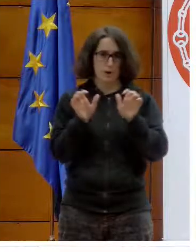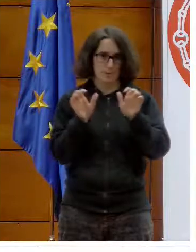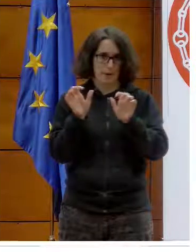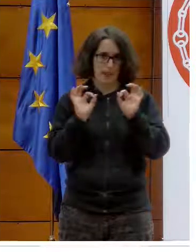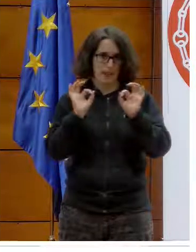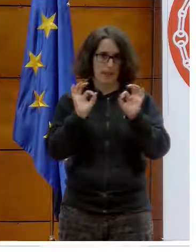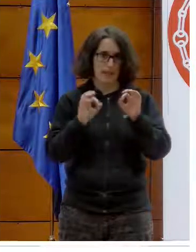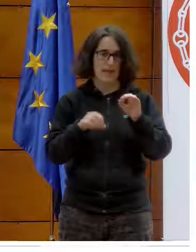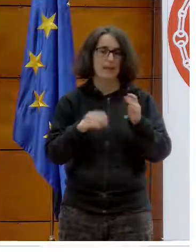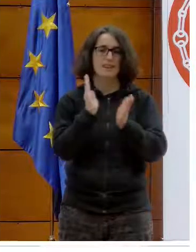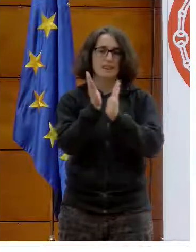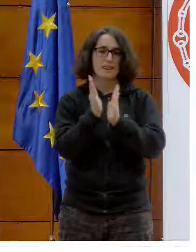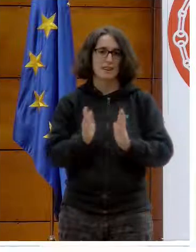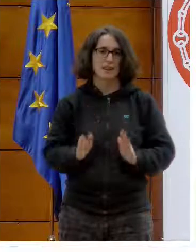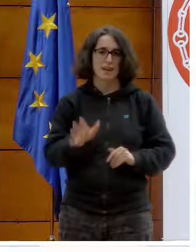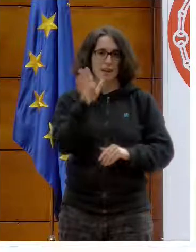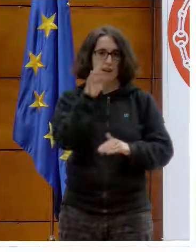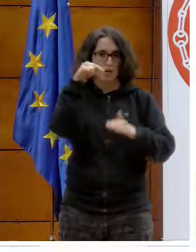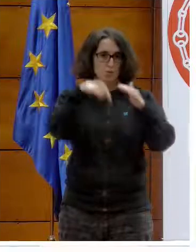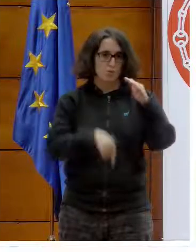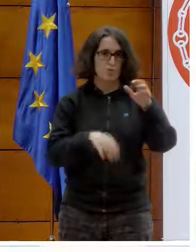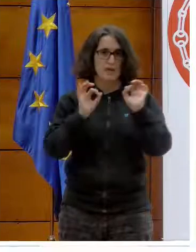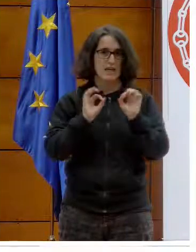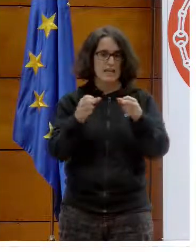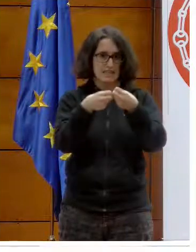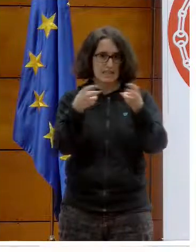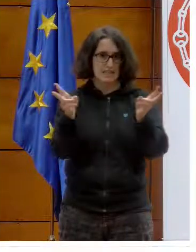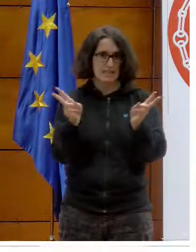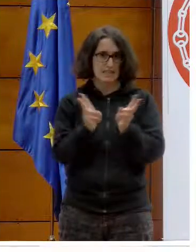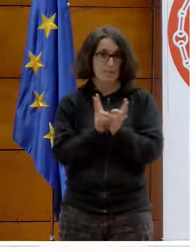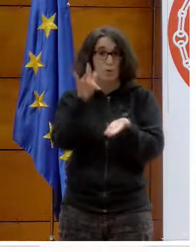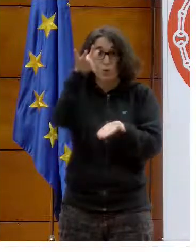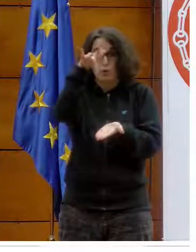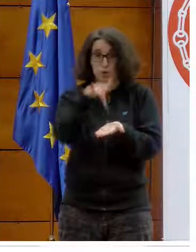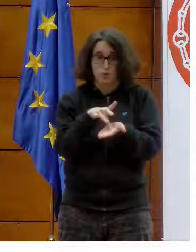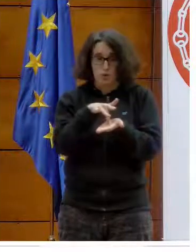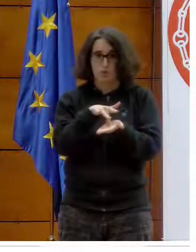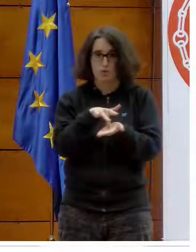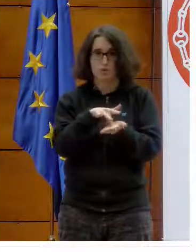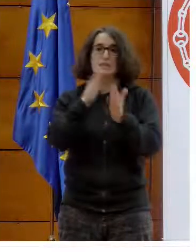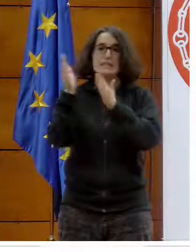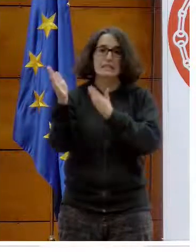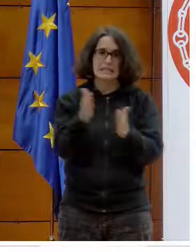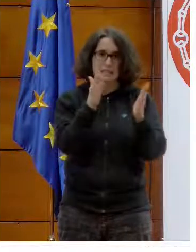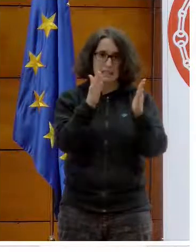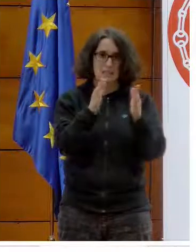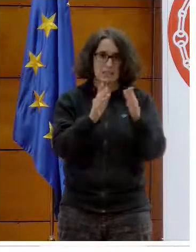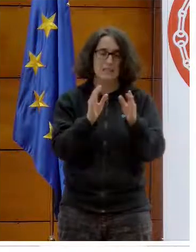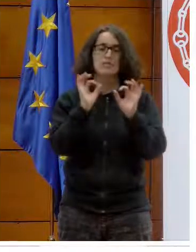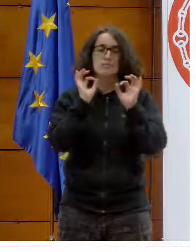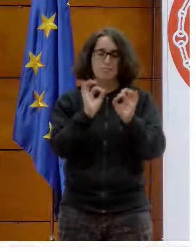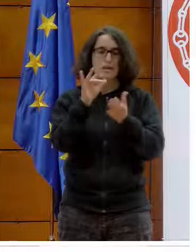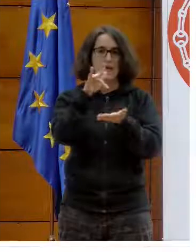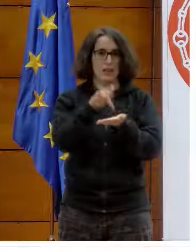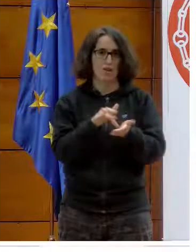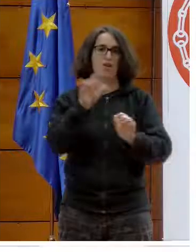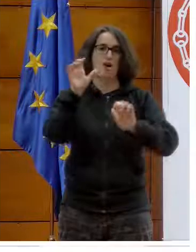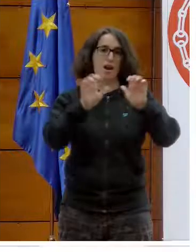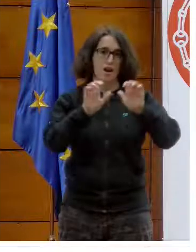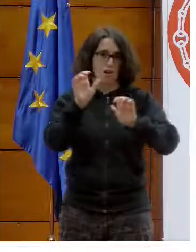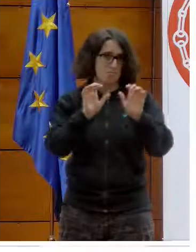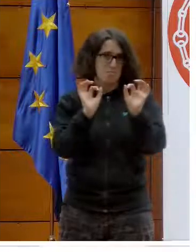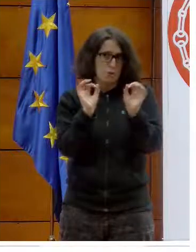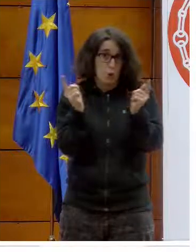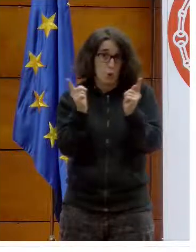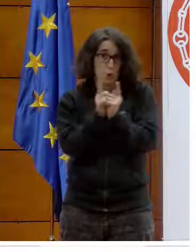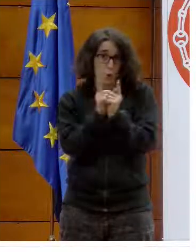sería la valoración en piscina que se realiza cada vez que el paciente viene a realizar terapia subacuática. Es una valoración cortita,